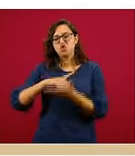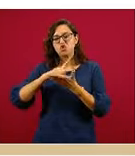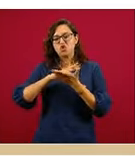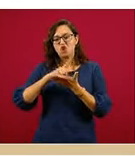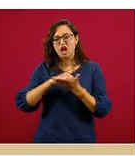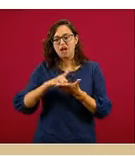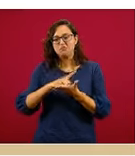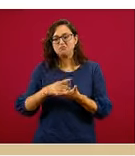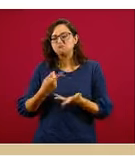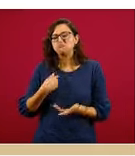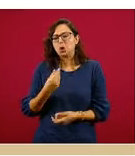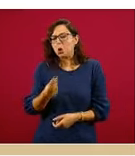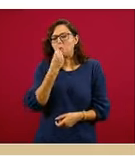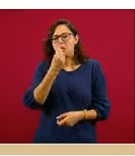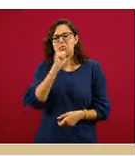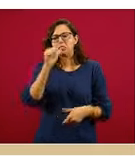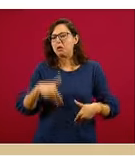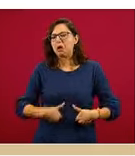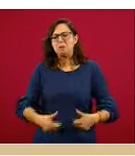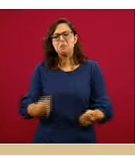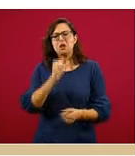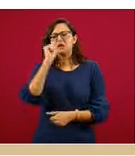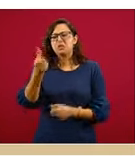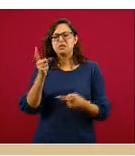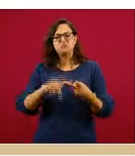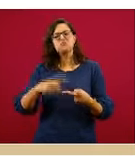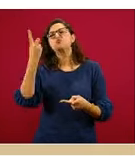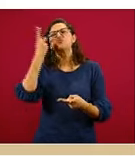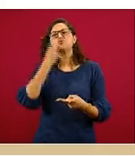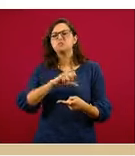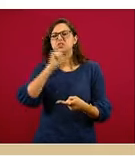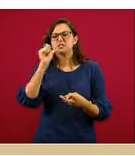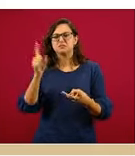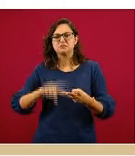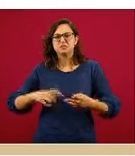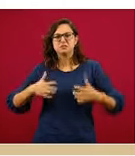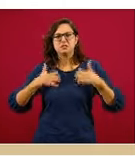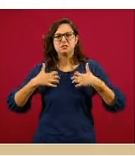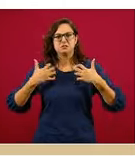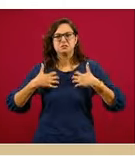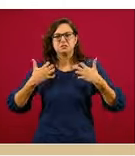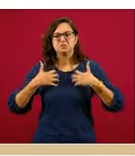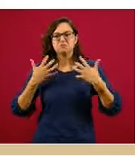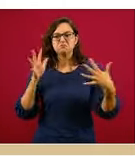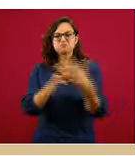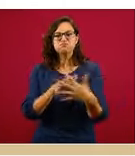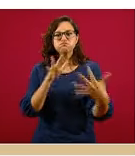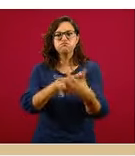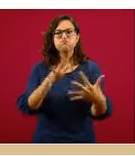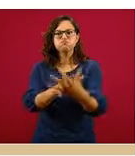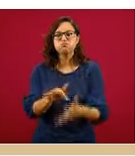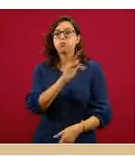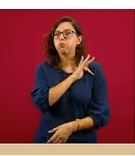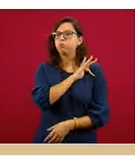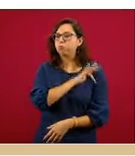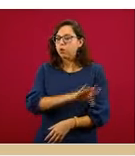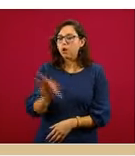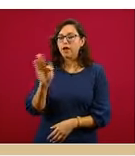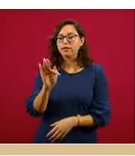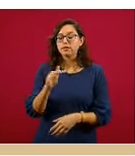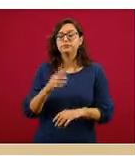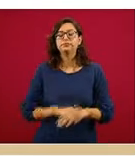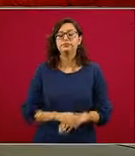duerme y que está lo suficientemente enardecido y estimulado para salir al campo de batalla. El